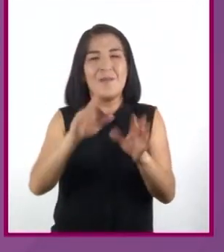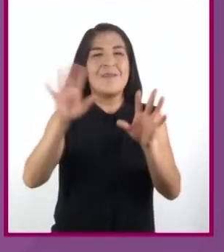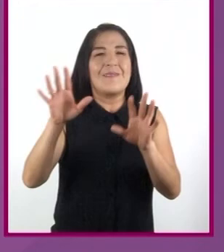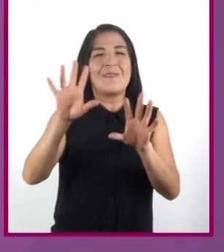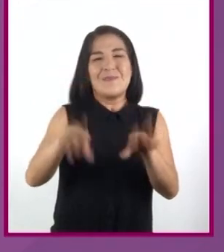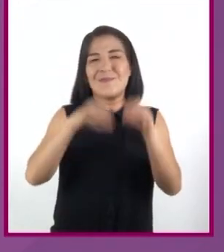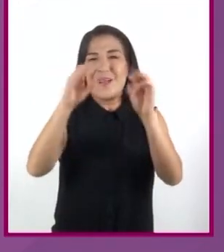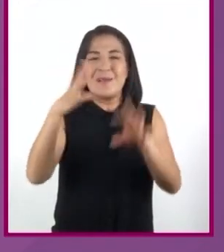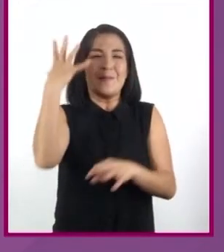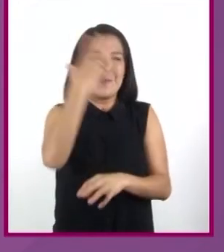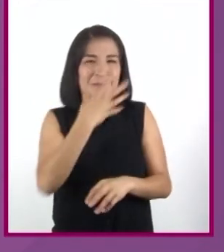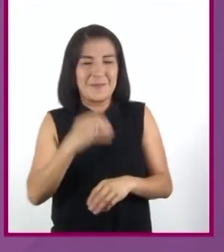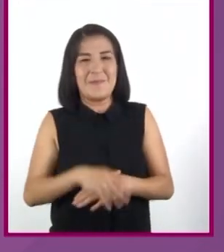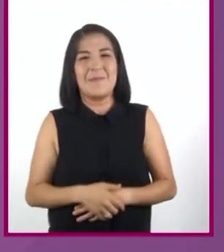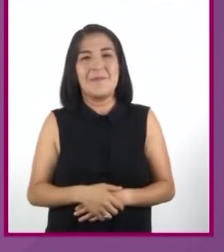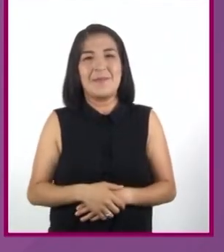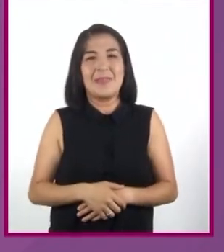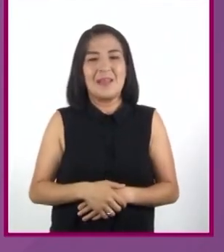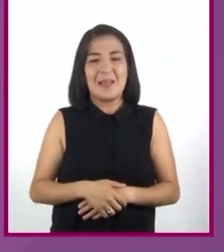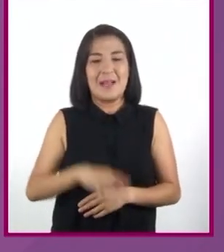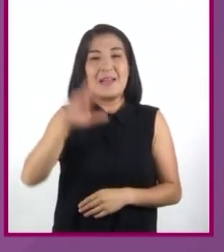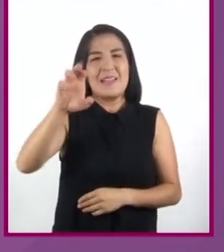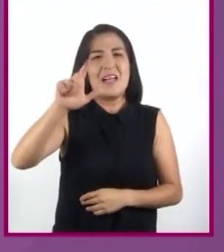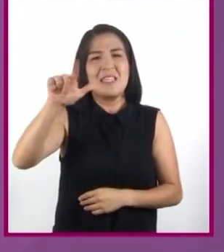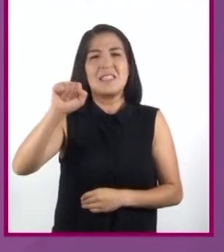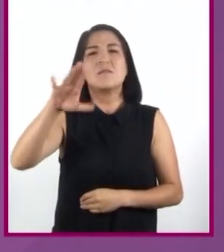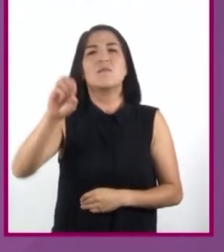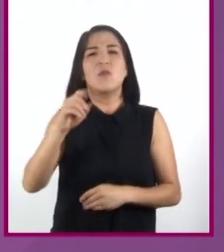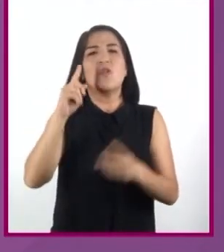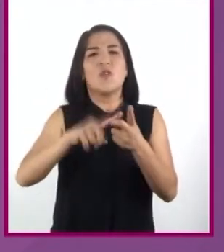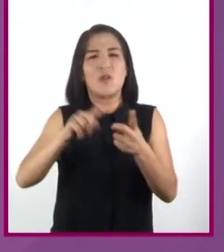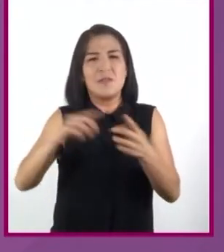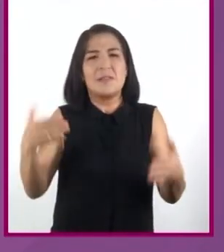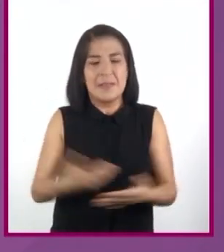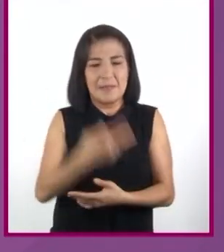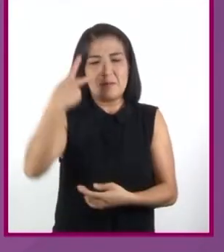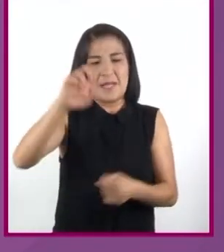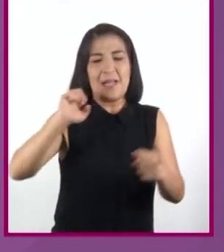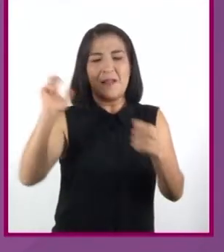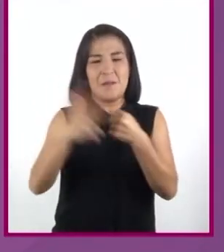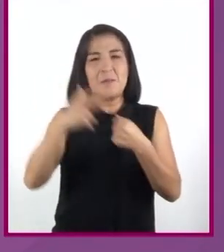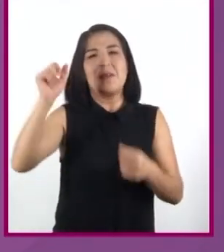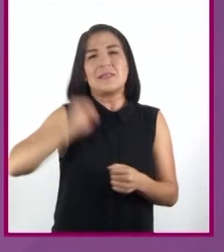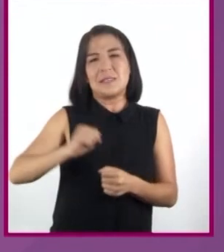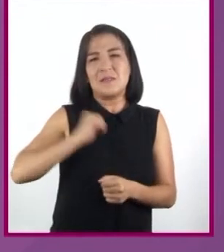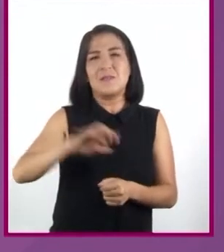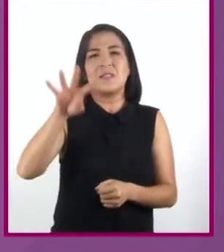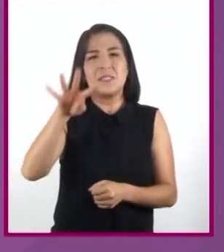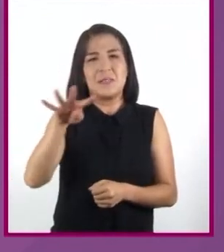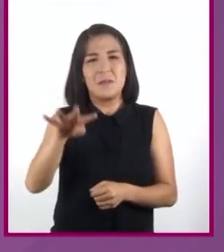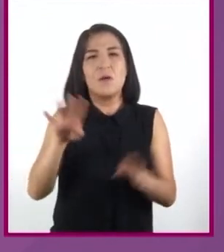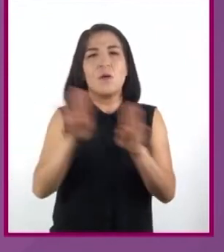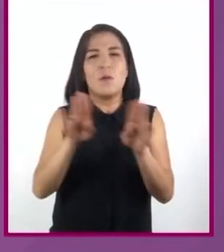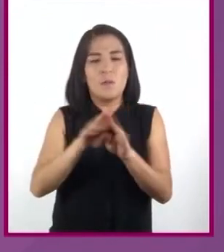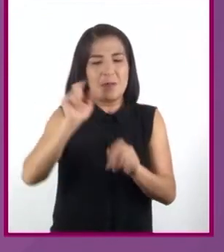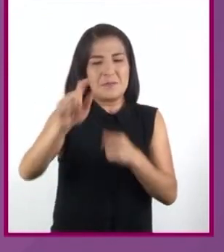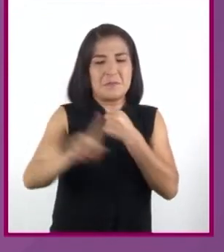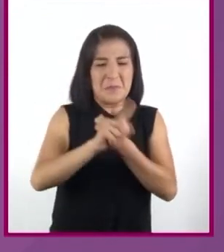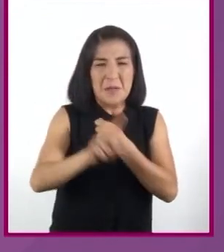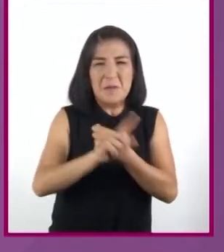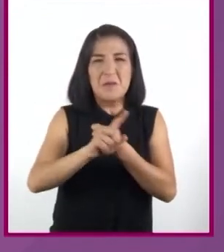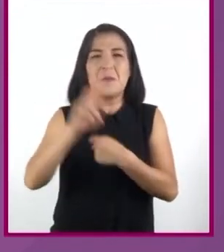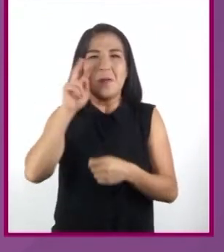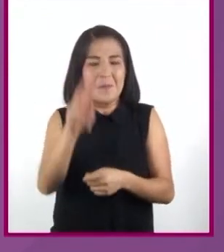El realismo surgió en Europa a mediados del siglo XIX y se basó en la reproducción de la realidad, abordando problemáticas de